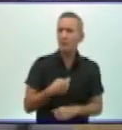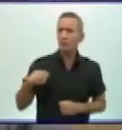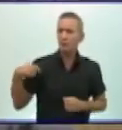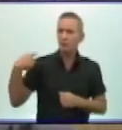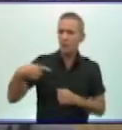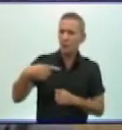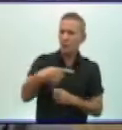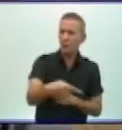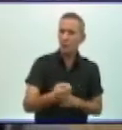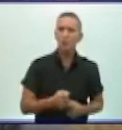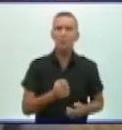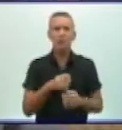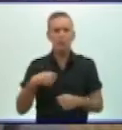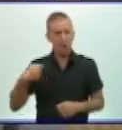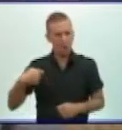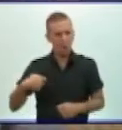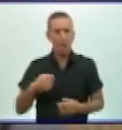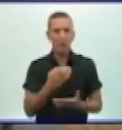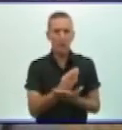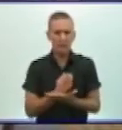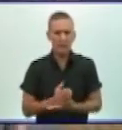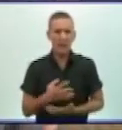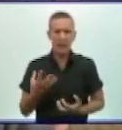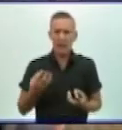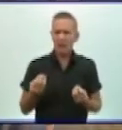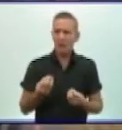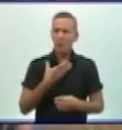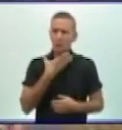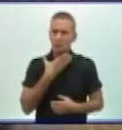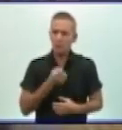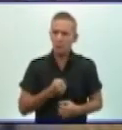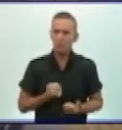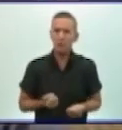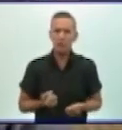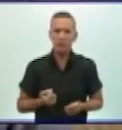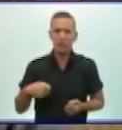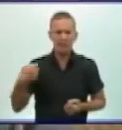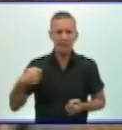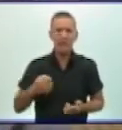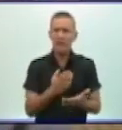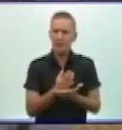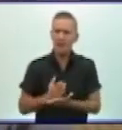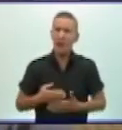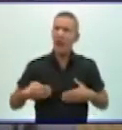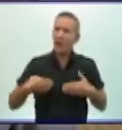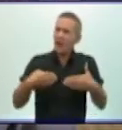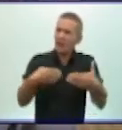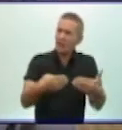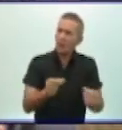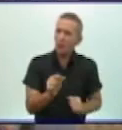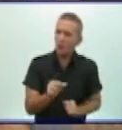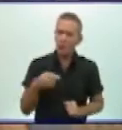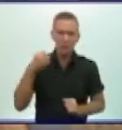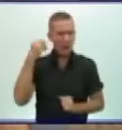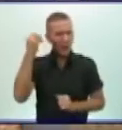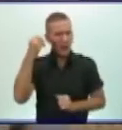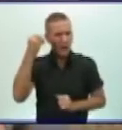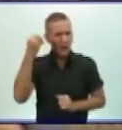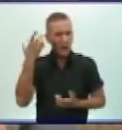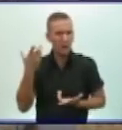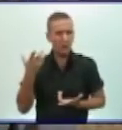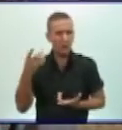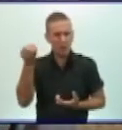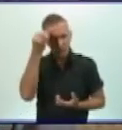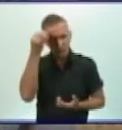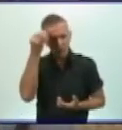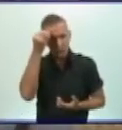voy a estudiar. A muchos les gusta incluso en esto del deber del estudiar, adelantarse un poquito al conocimiento que van a aprender para